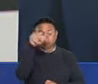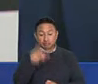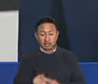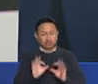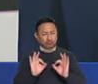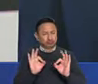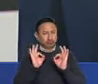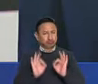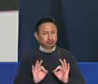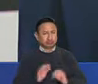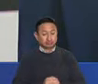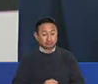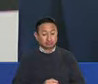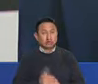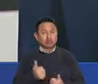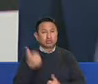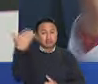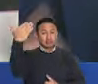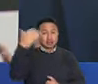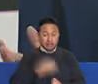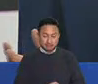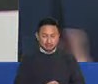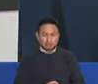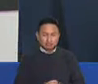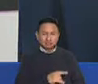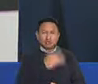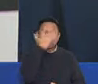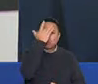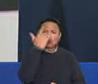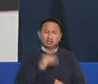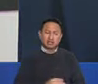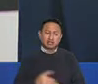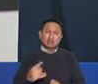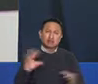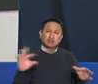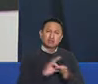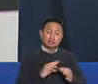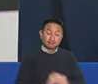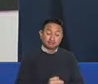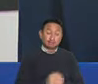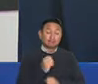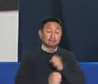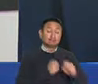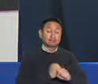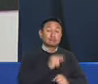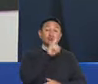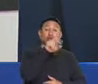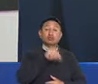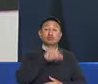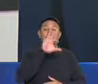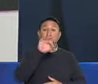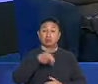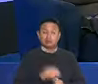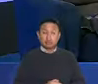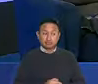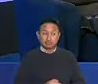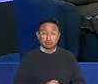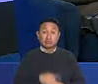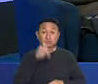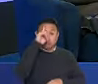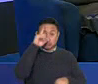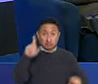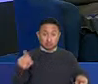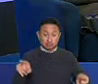humano y seguramente un gran alcalde. ¿Y por qué coloco esto? Porque desde el 2009, Roberto, no tenemos una dupla,